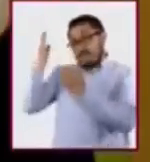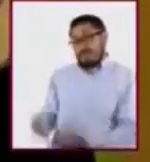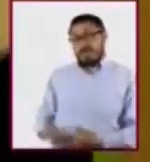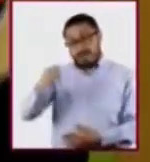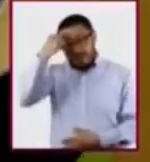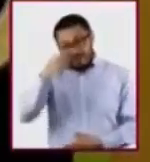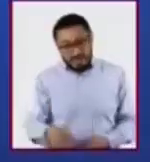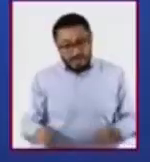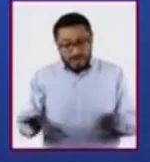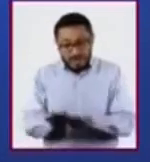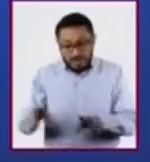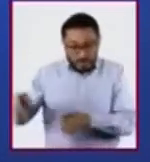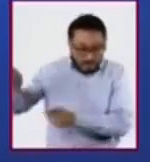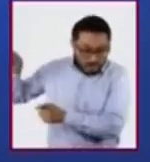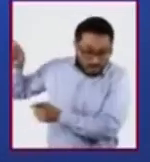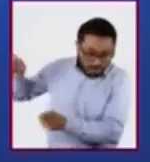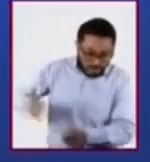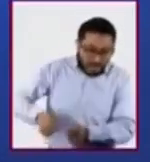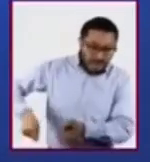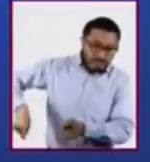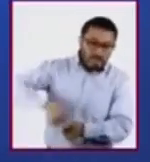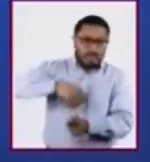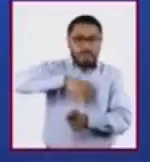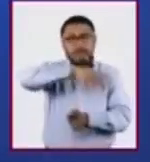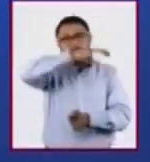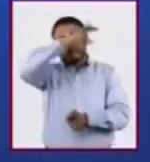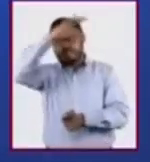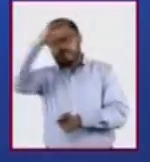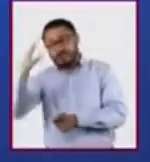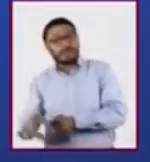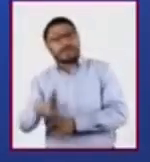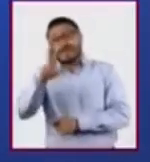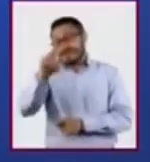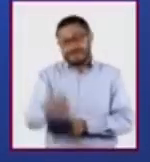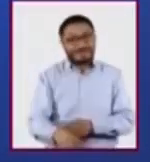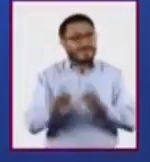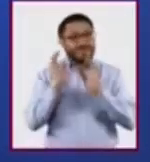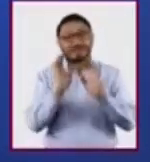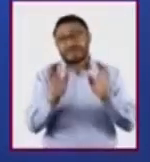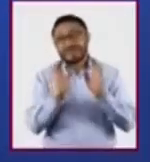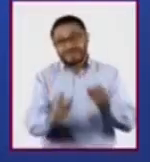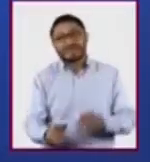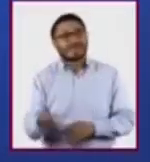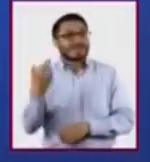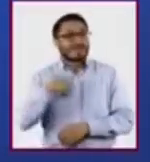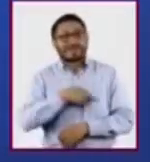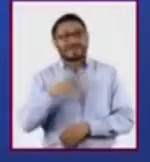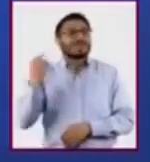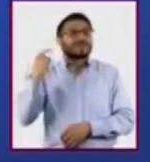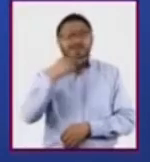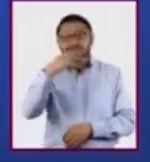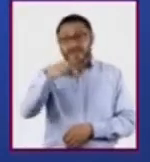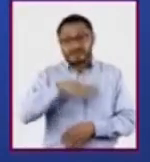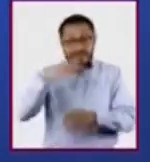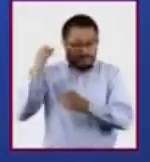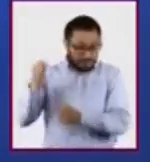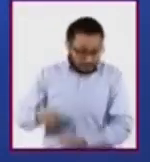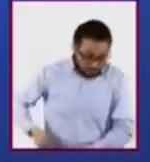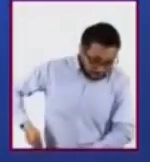botella. Muy bien, como somos muy rápidos, aquí ya tenemos nuestro bastón